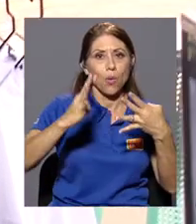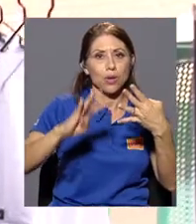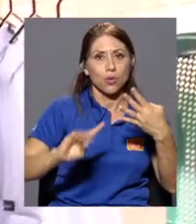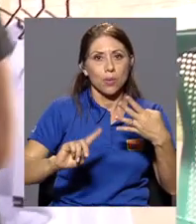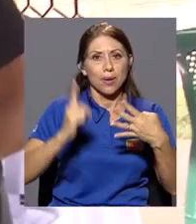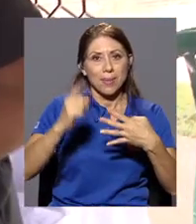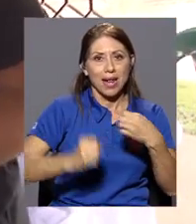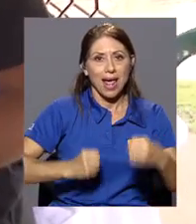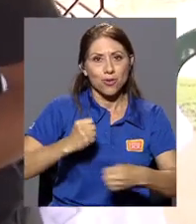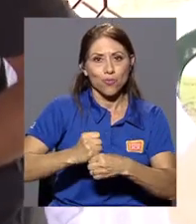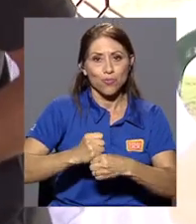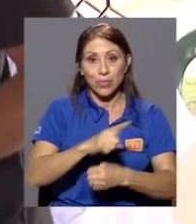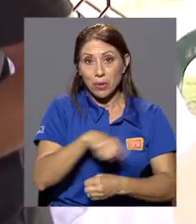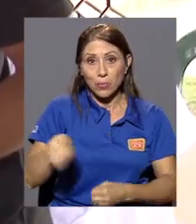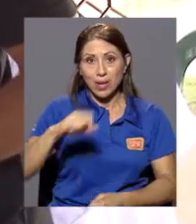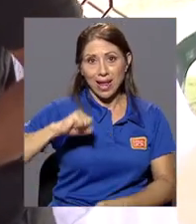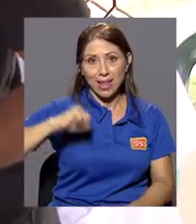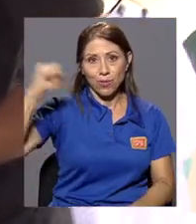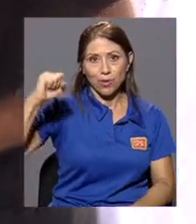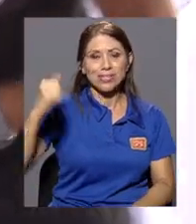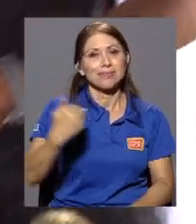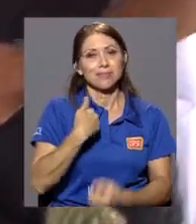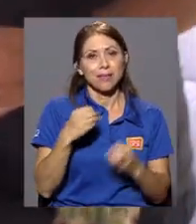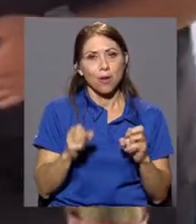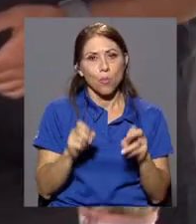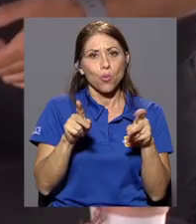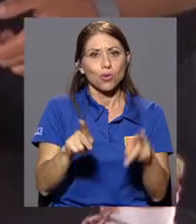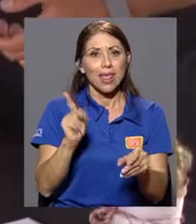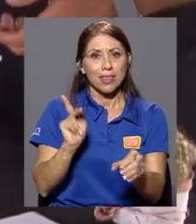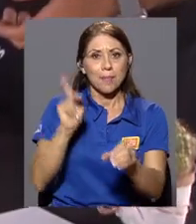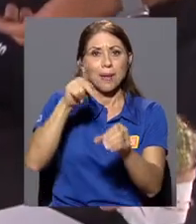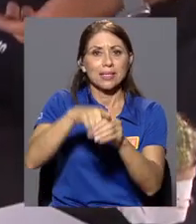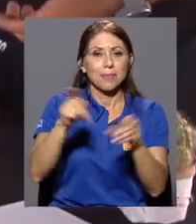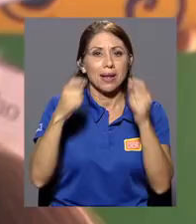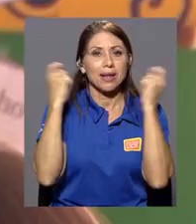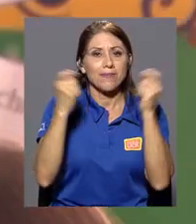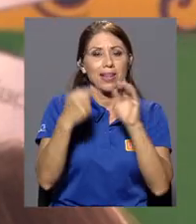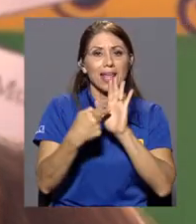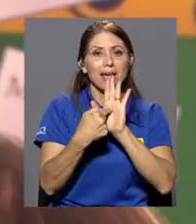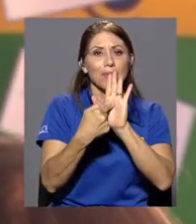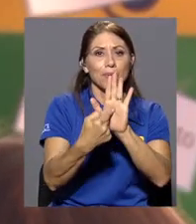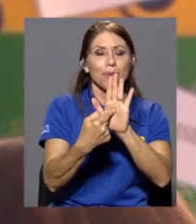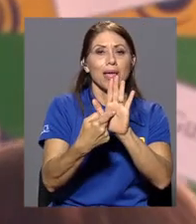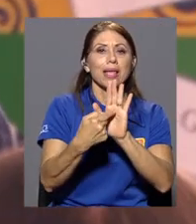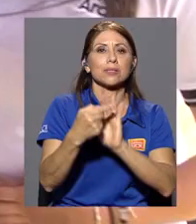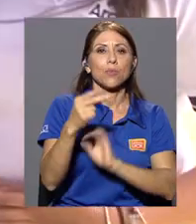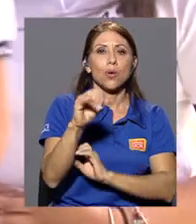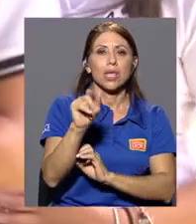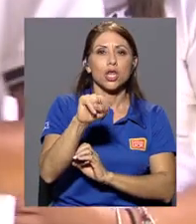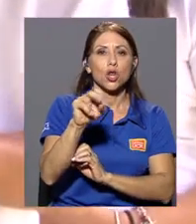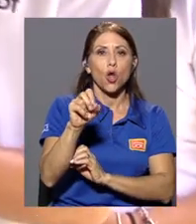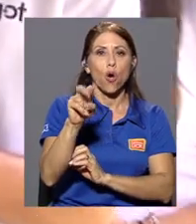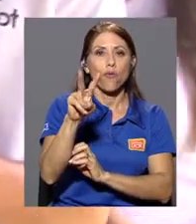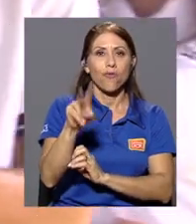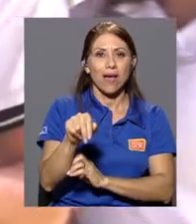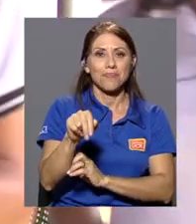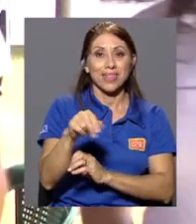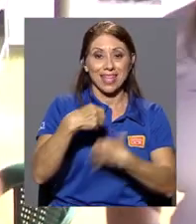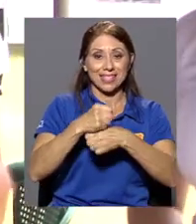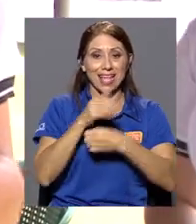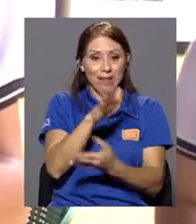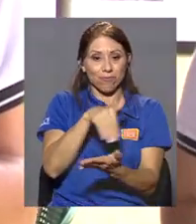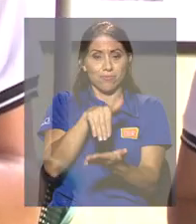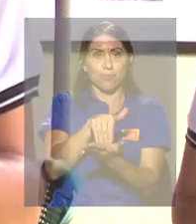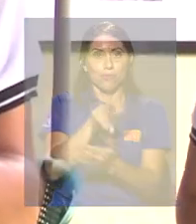año. Los ganadores tendrán la oportunidad de participar en la feria Expo Innova, que se realizará en la sede Rodrigo Facio.